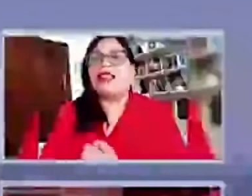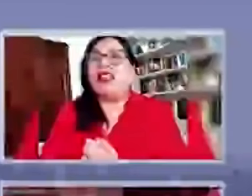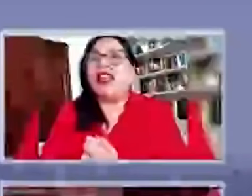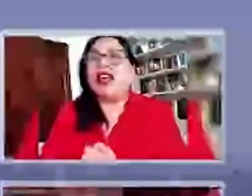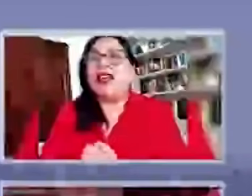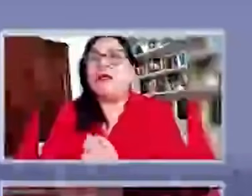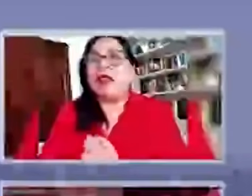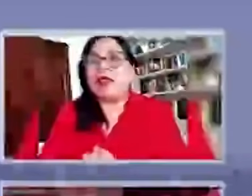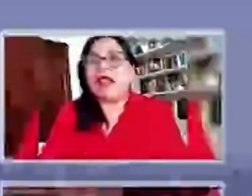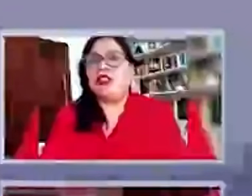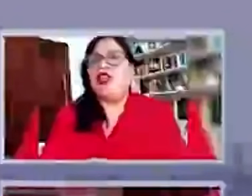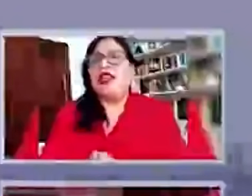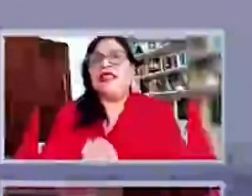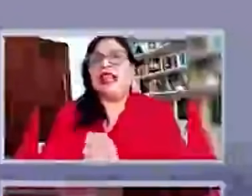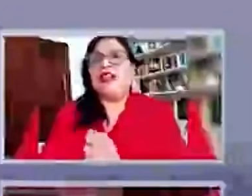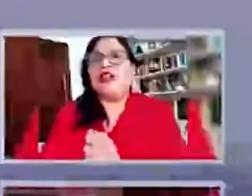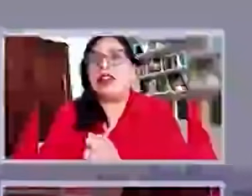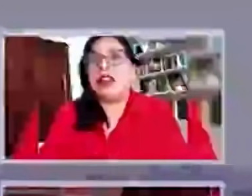procedente y